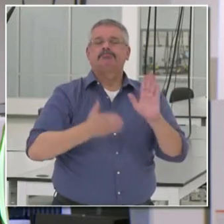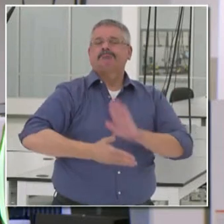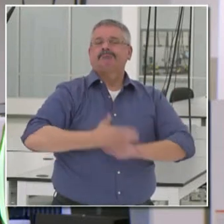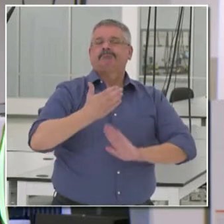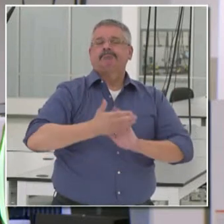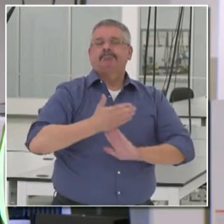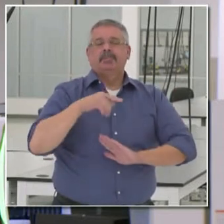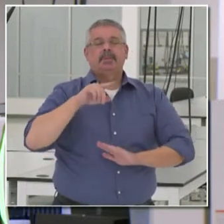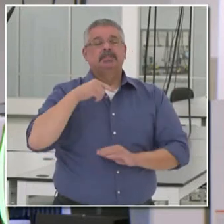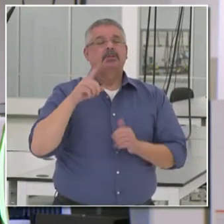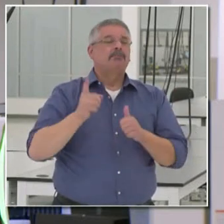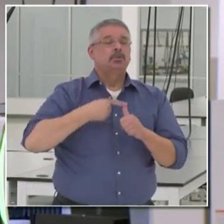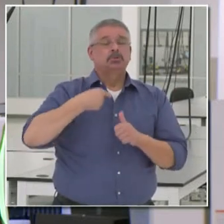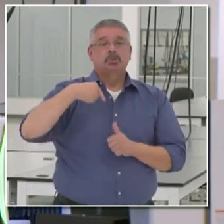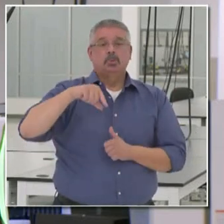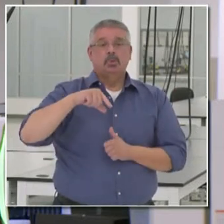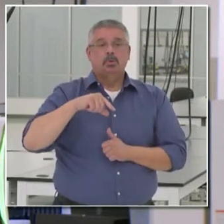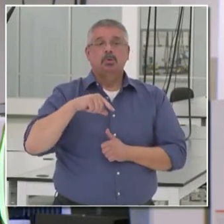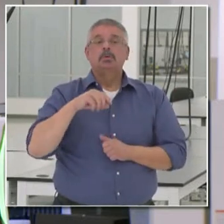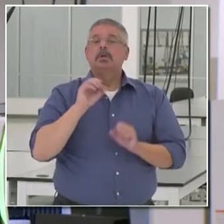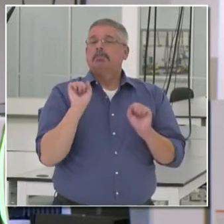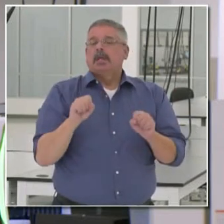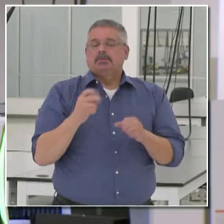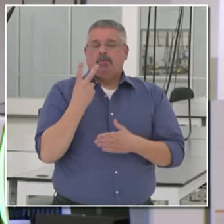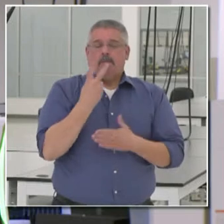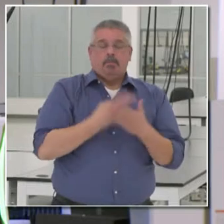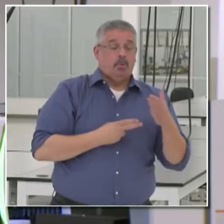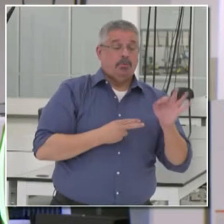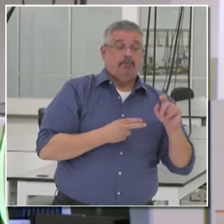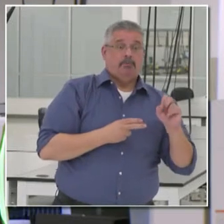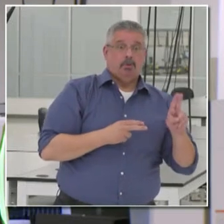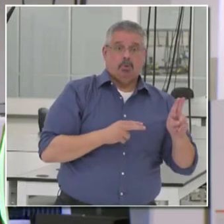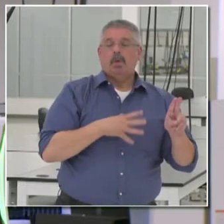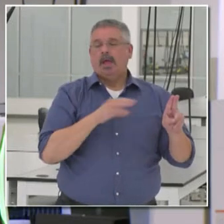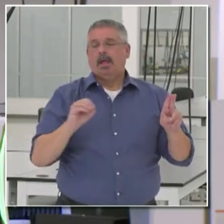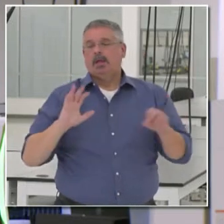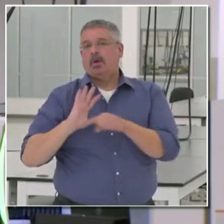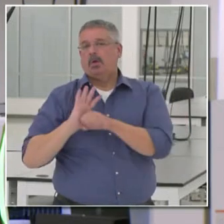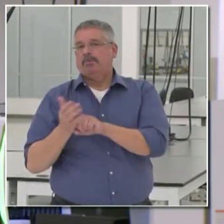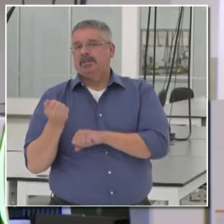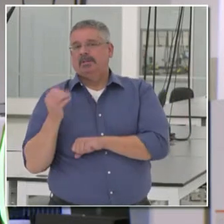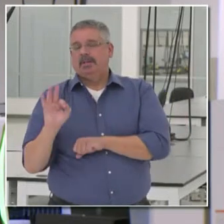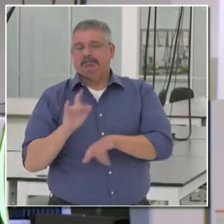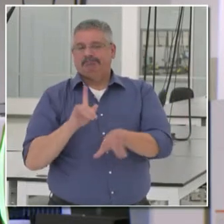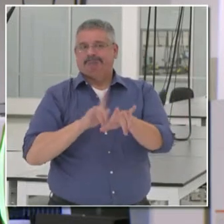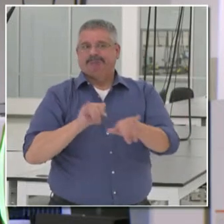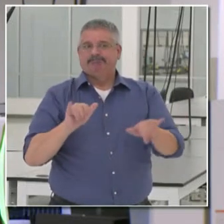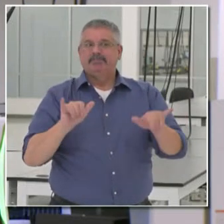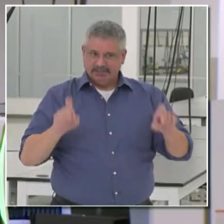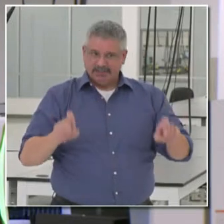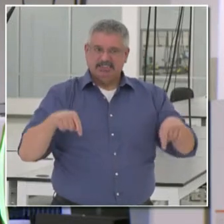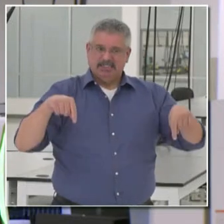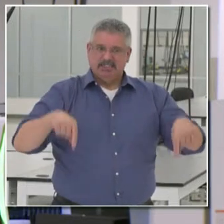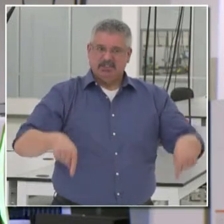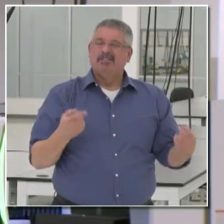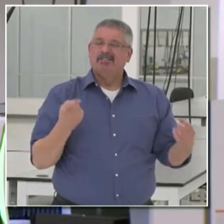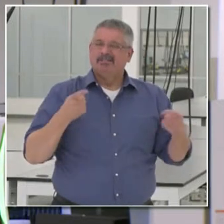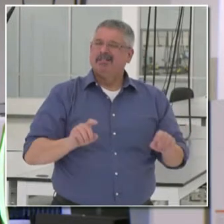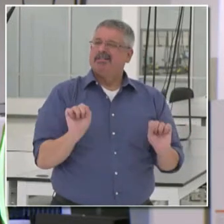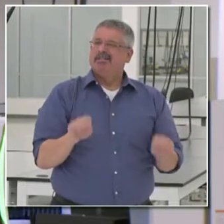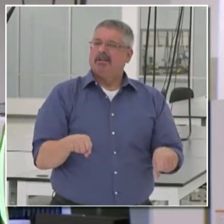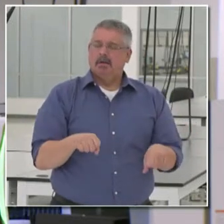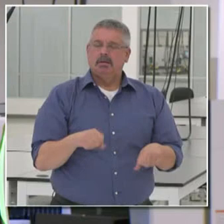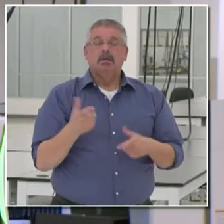en ese momento en ese primer trimestre y tendremos la capacidad de probar para detectar tanto el hobbit como el resfriado